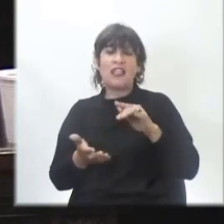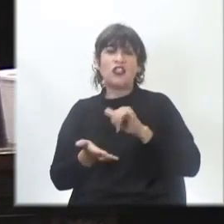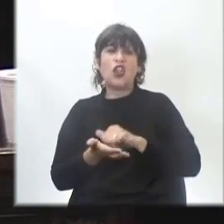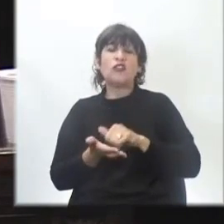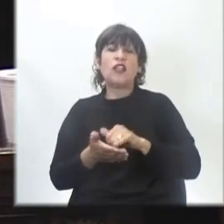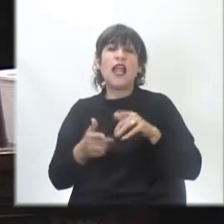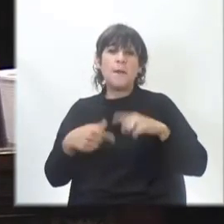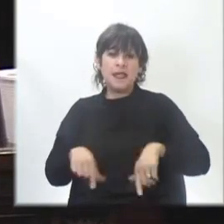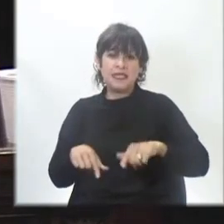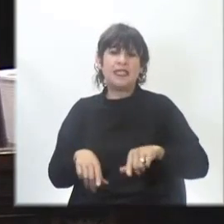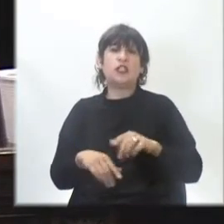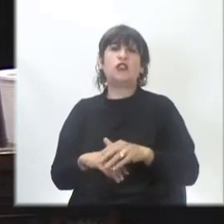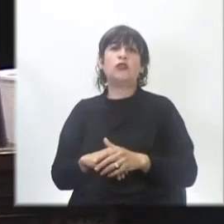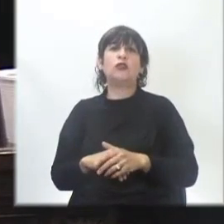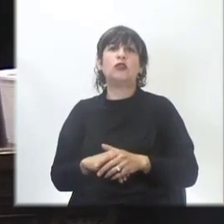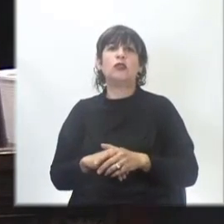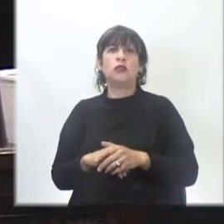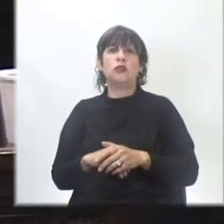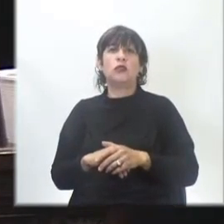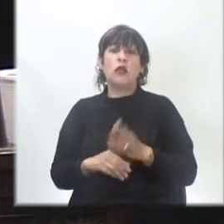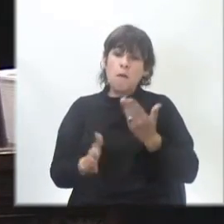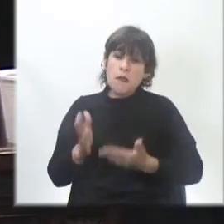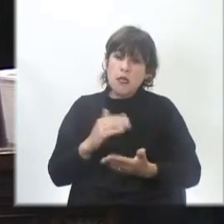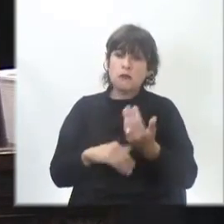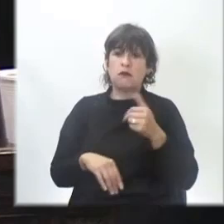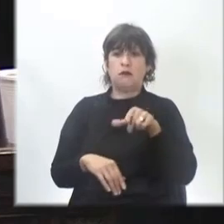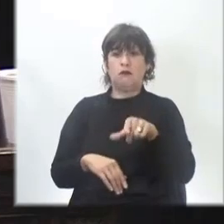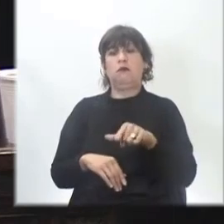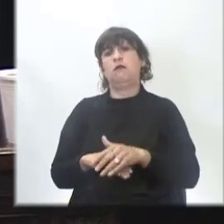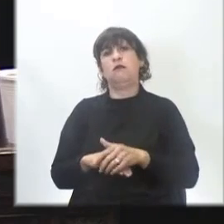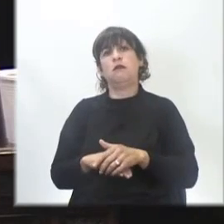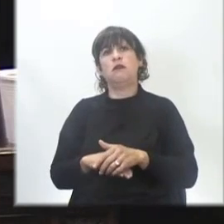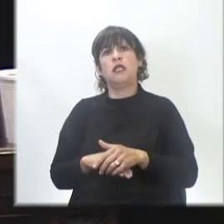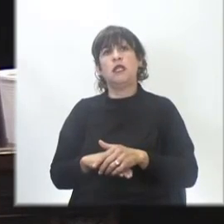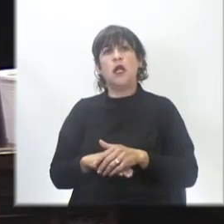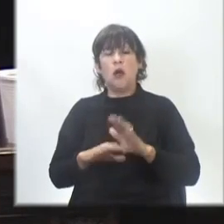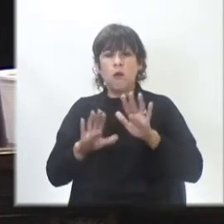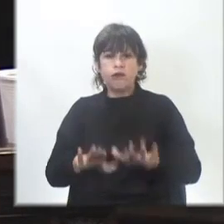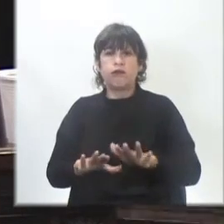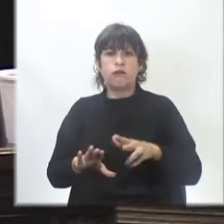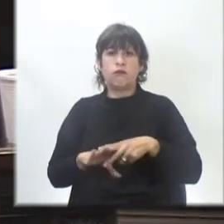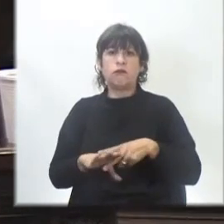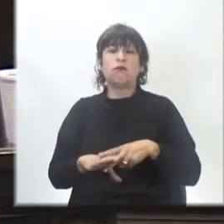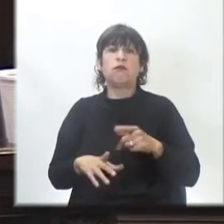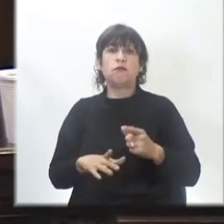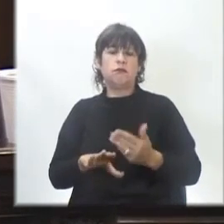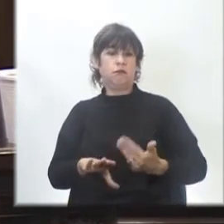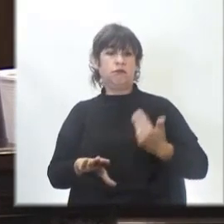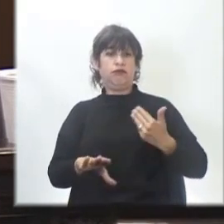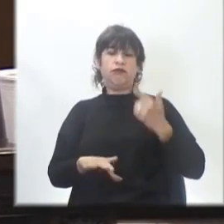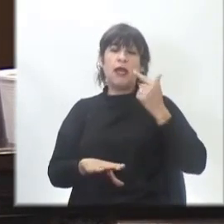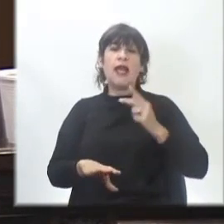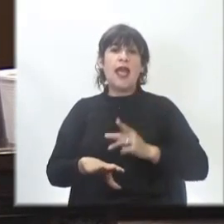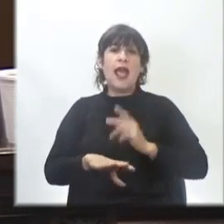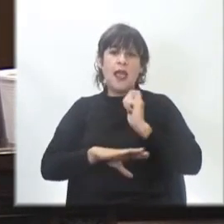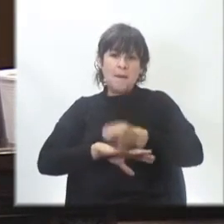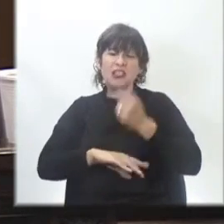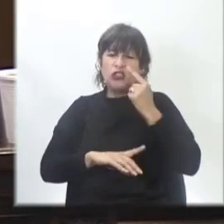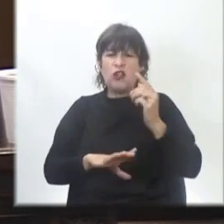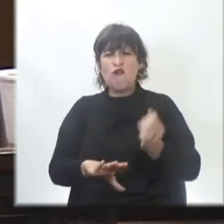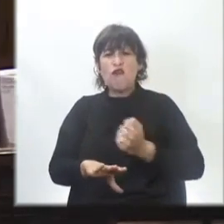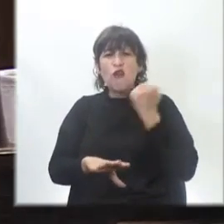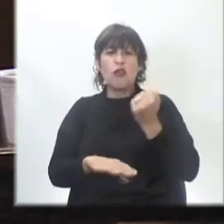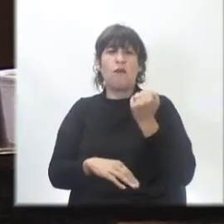de Defensa Nacional mientras congela, echa para atrás inversiones fundamentales